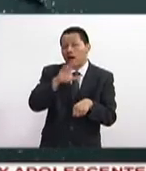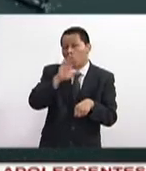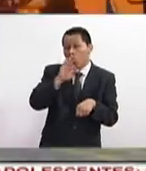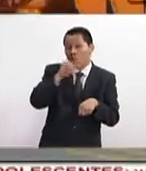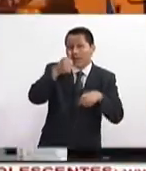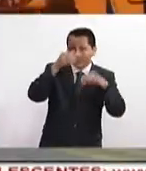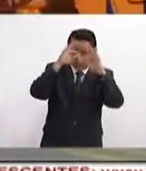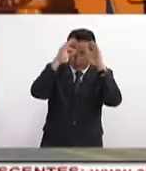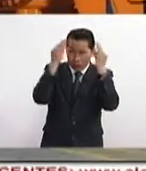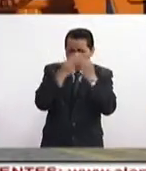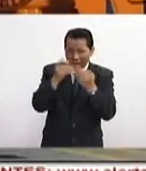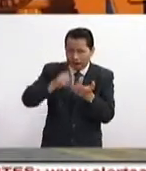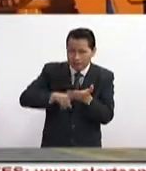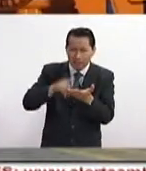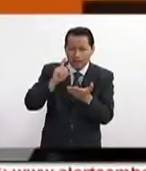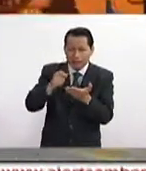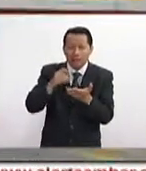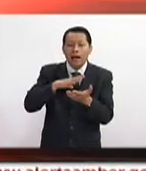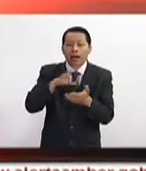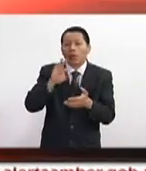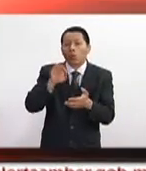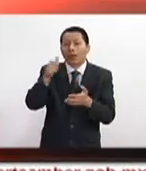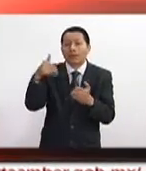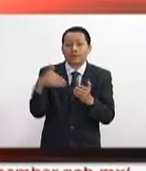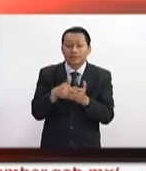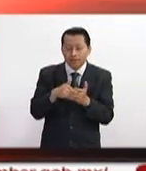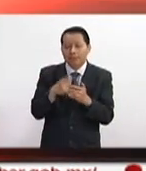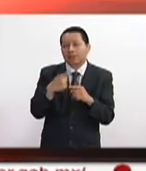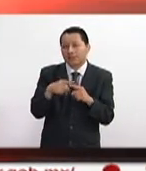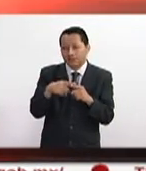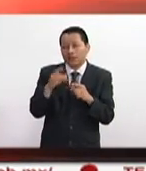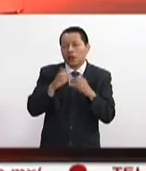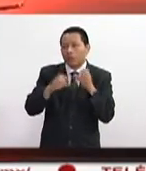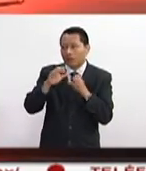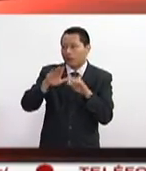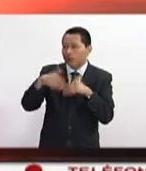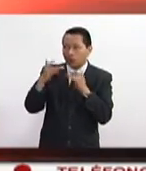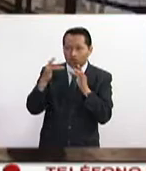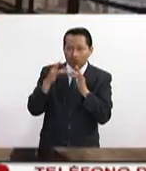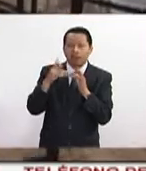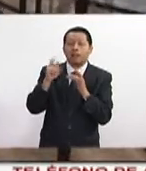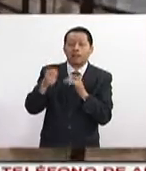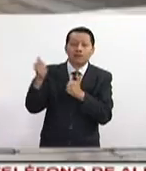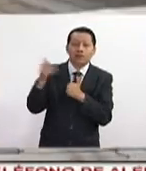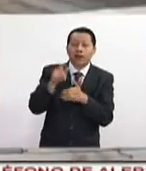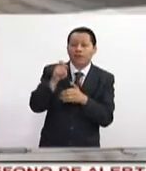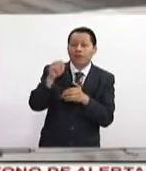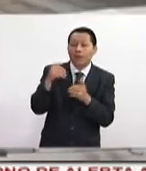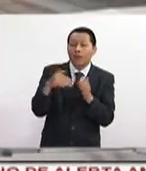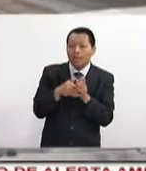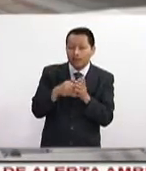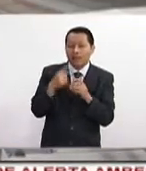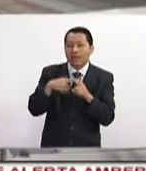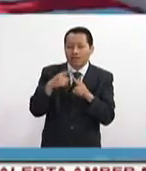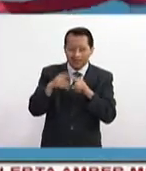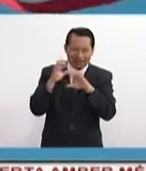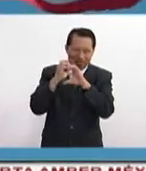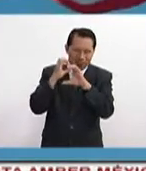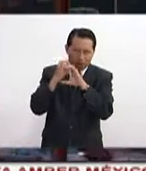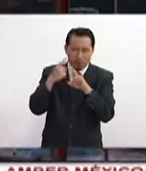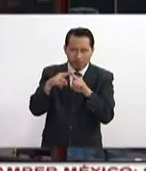que existen en el país, se procesan 46,000 operaciones de comercio exterior, cruzan 29,000 vehículos de carga